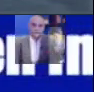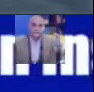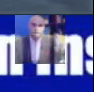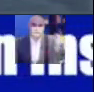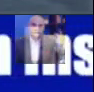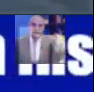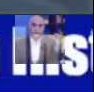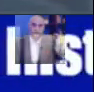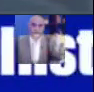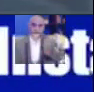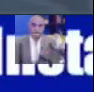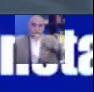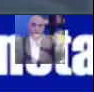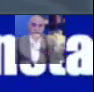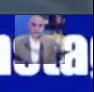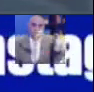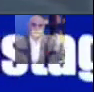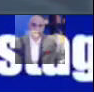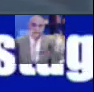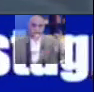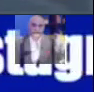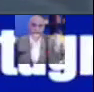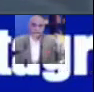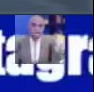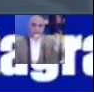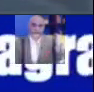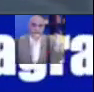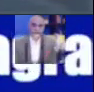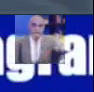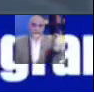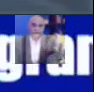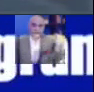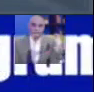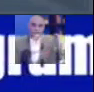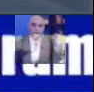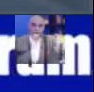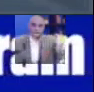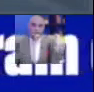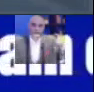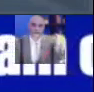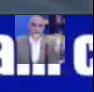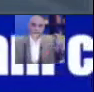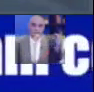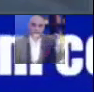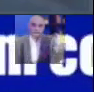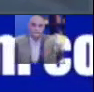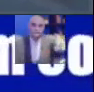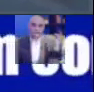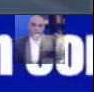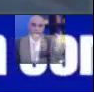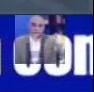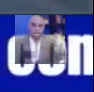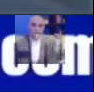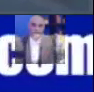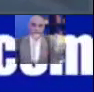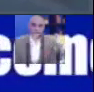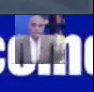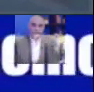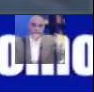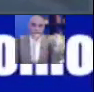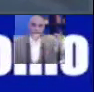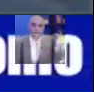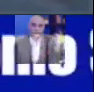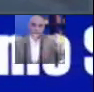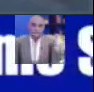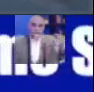de Franz Kafka, en una burocracia infinita, y cada quien va jalando por donde le pega la gana. Se tiene